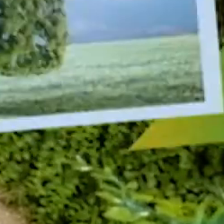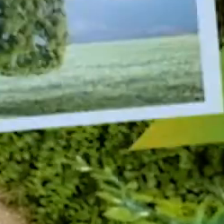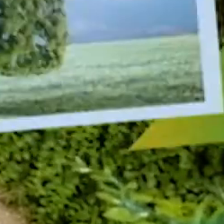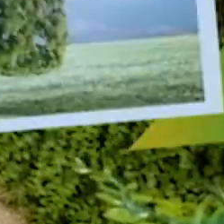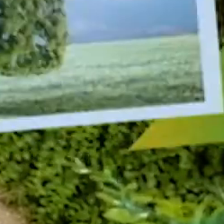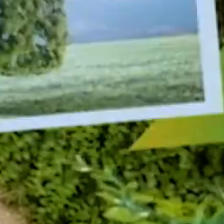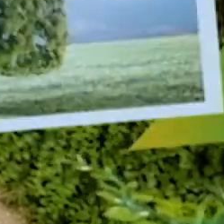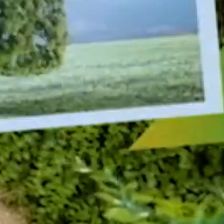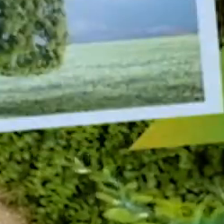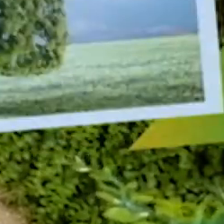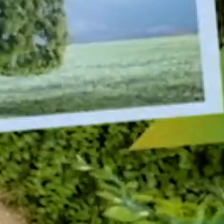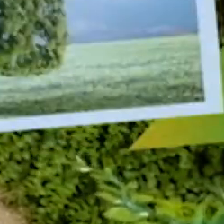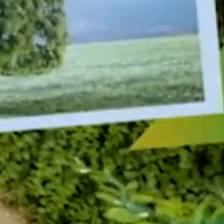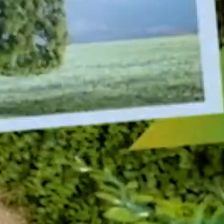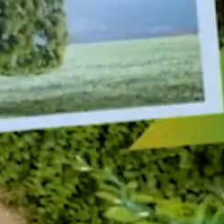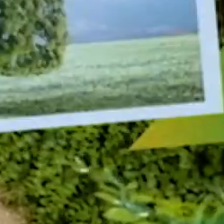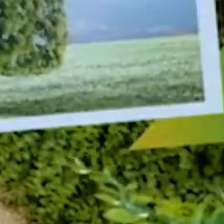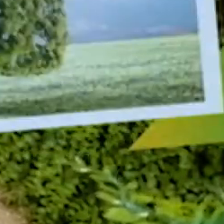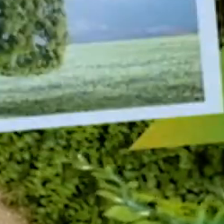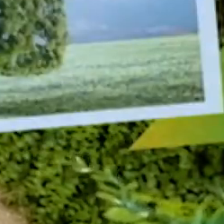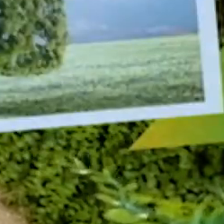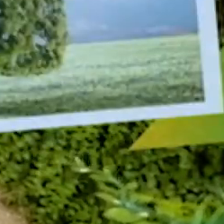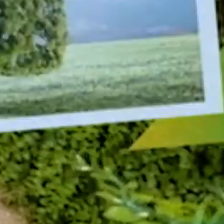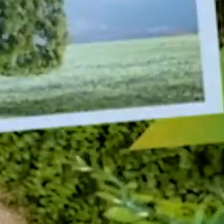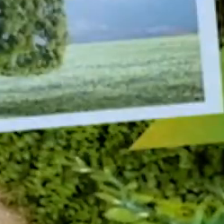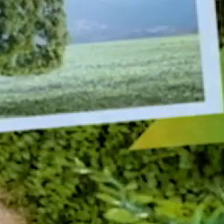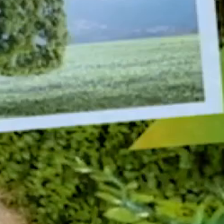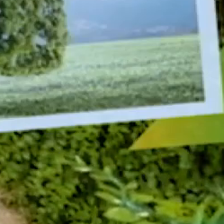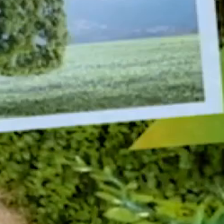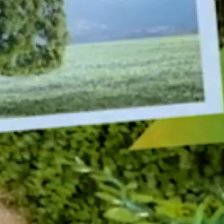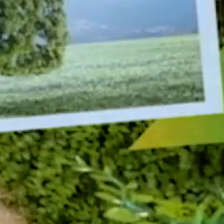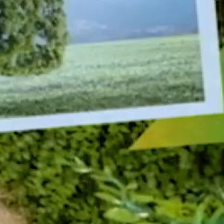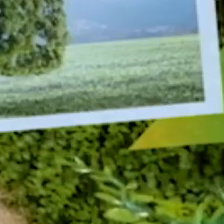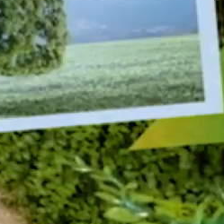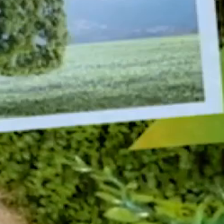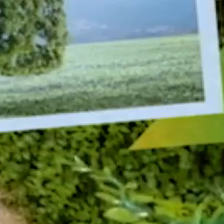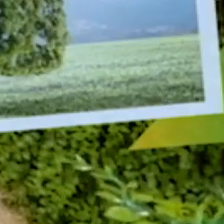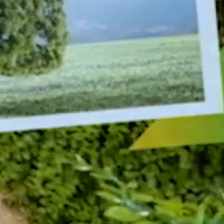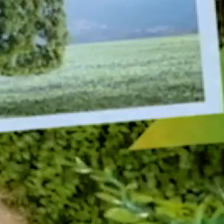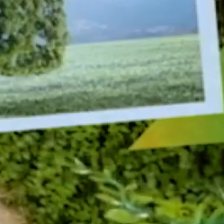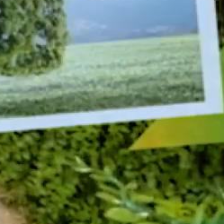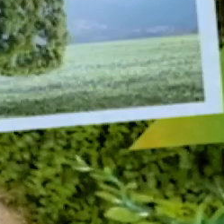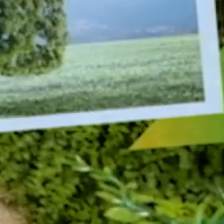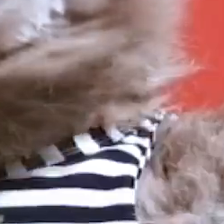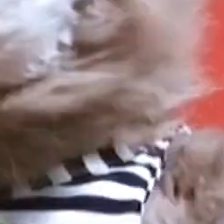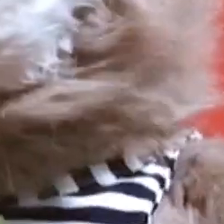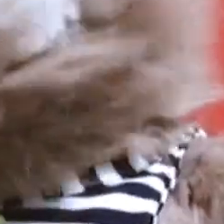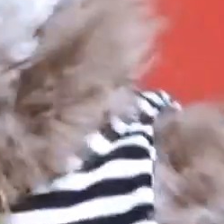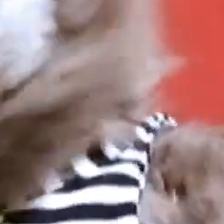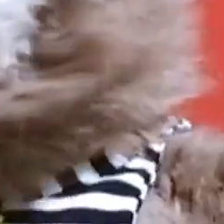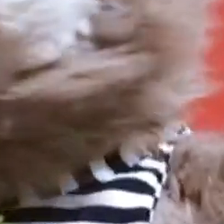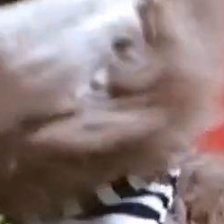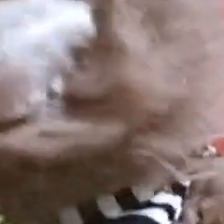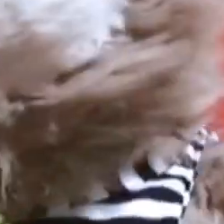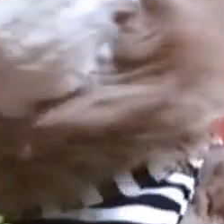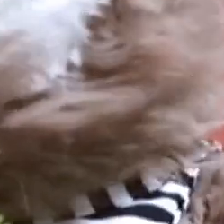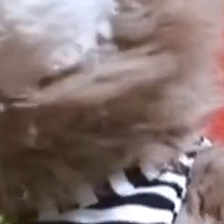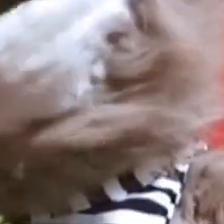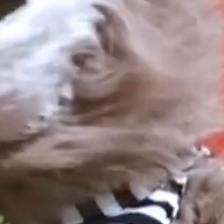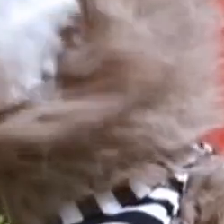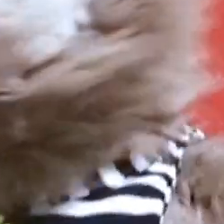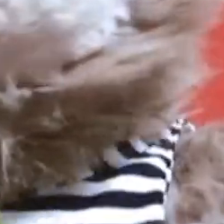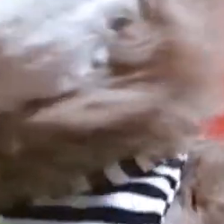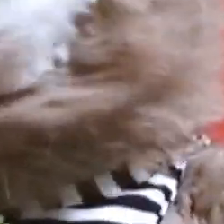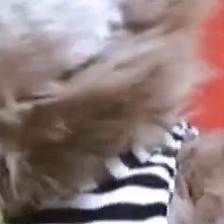son importantísimos para todos sus habitantes, así como para la salud del planeta. No olvidemos que